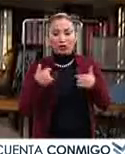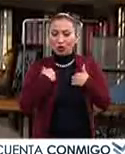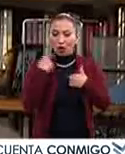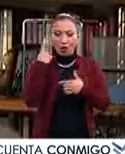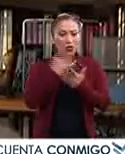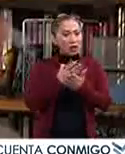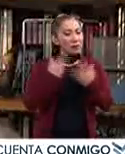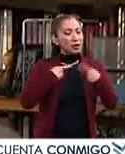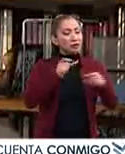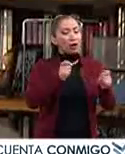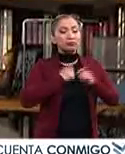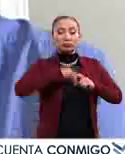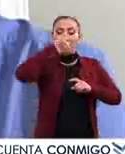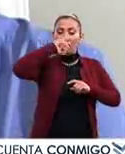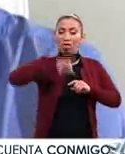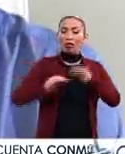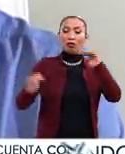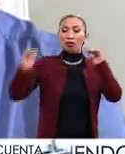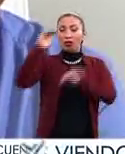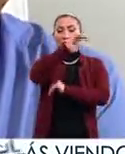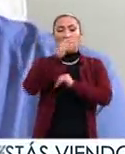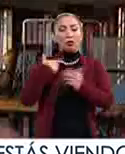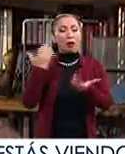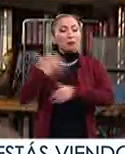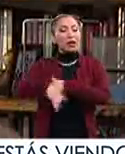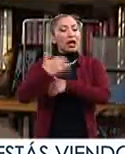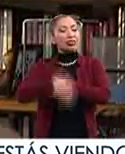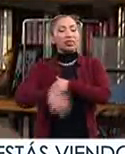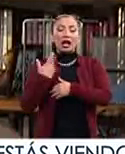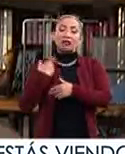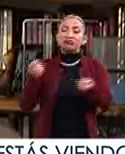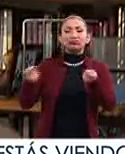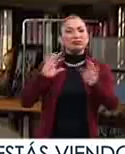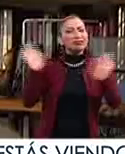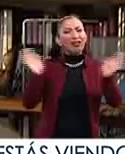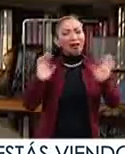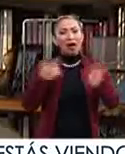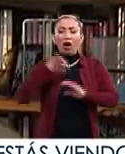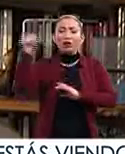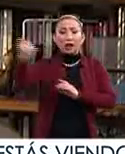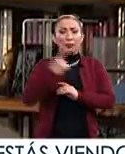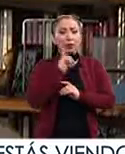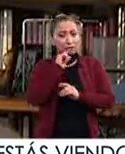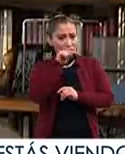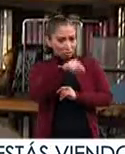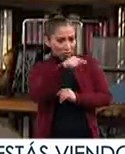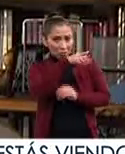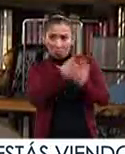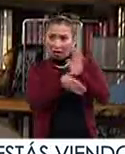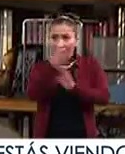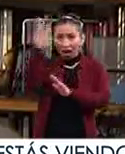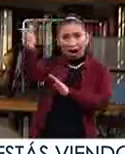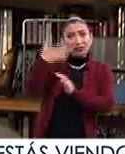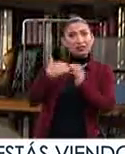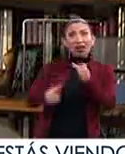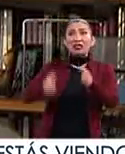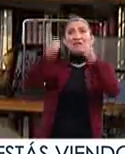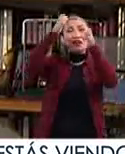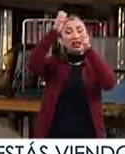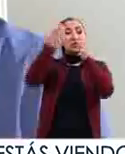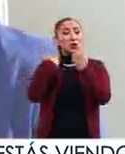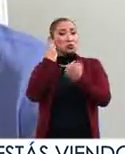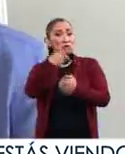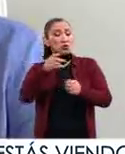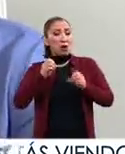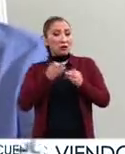un funcionario etéreo, aéreo. Sí. Y luego llegaba otra, vas a estar ahí en las terrazas